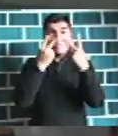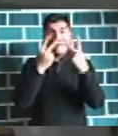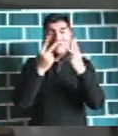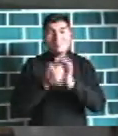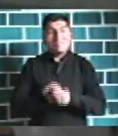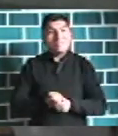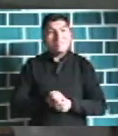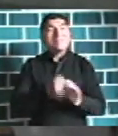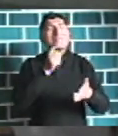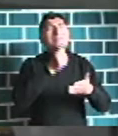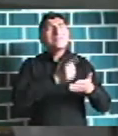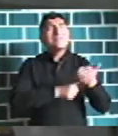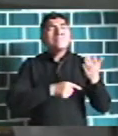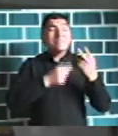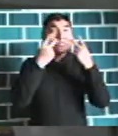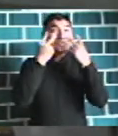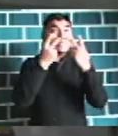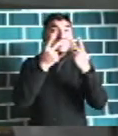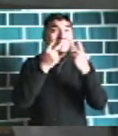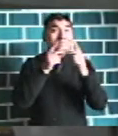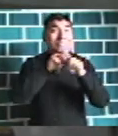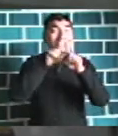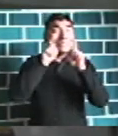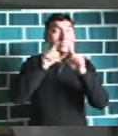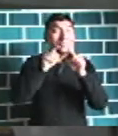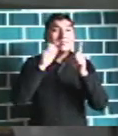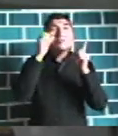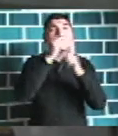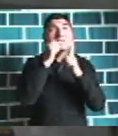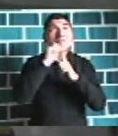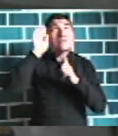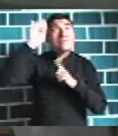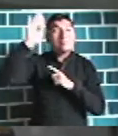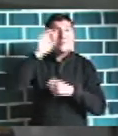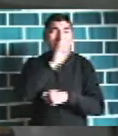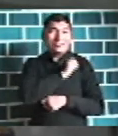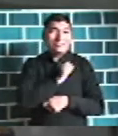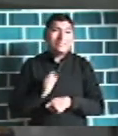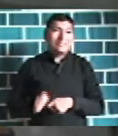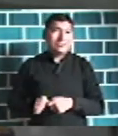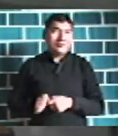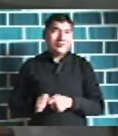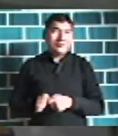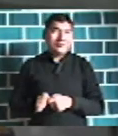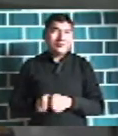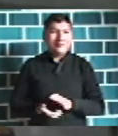que vamos a escuchar la palabra del señor